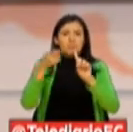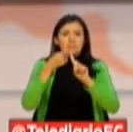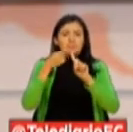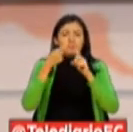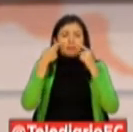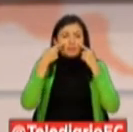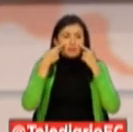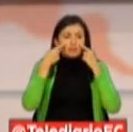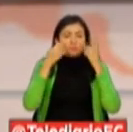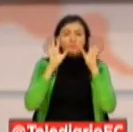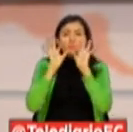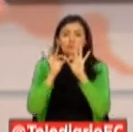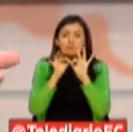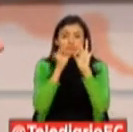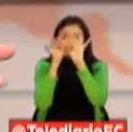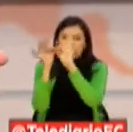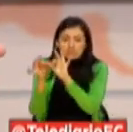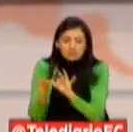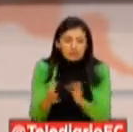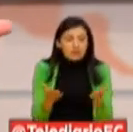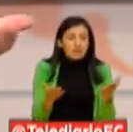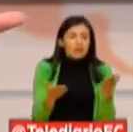acomodarse a